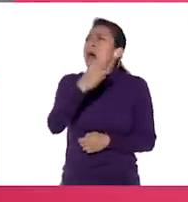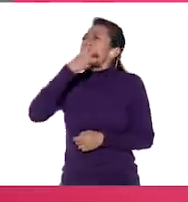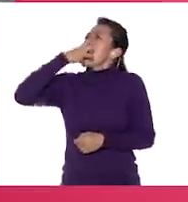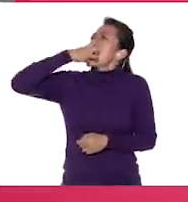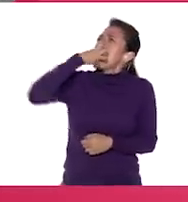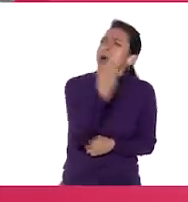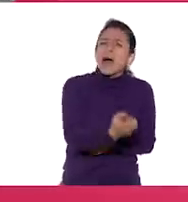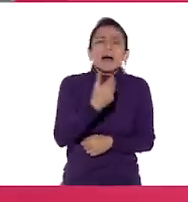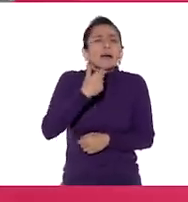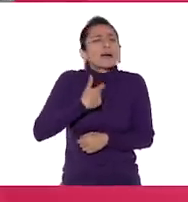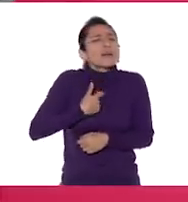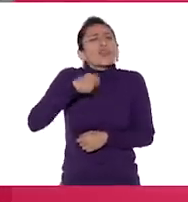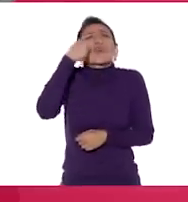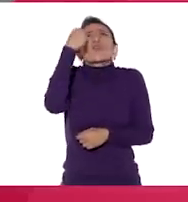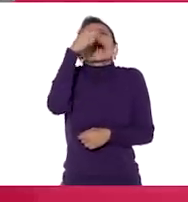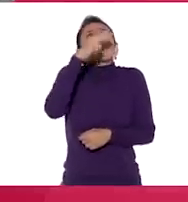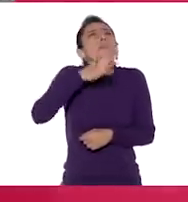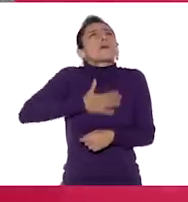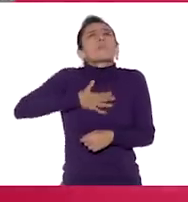mi última ilusión.